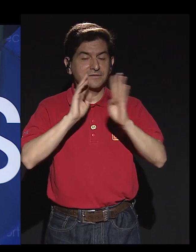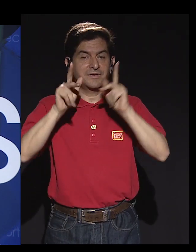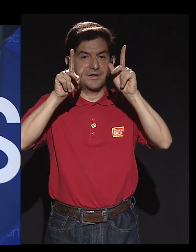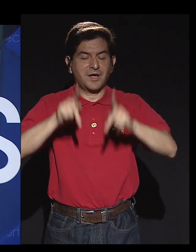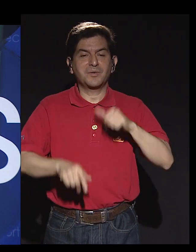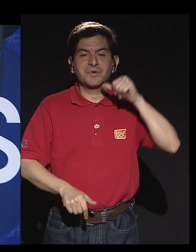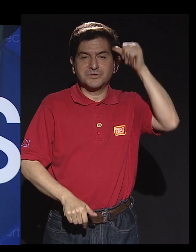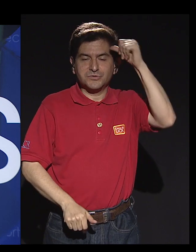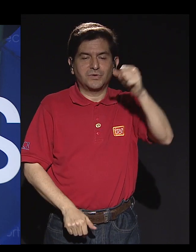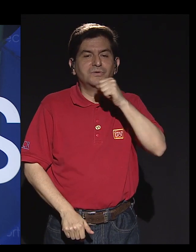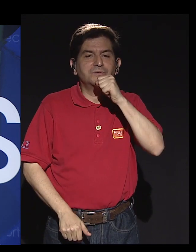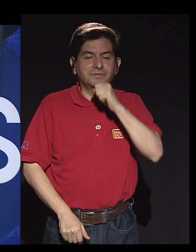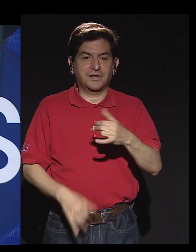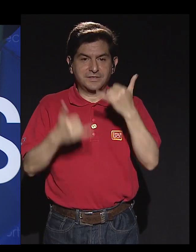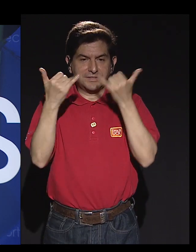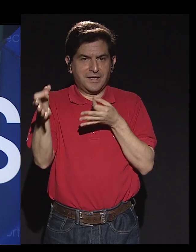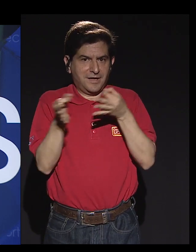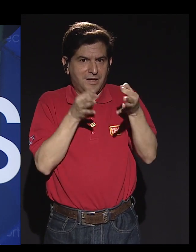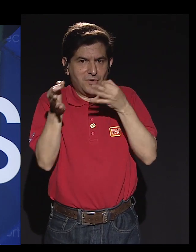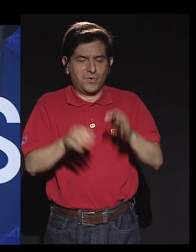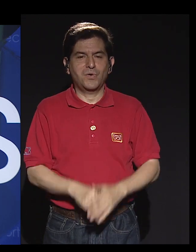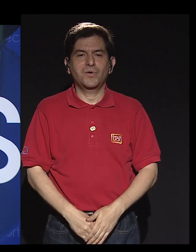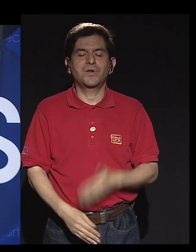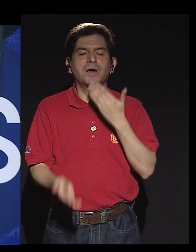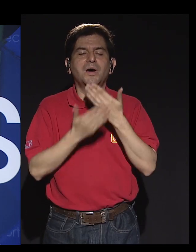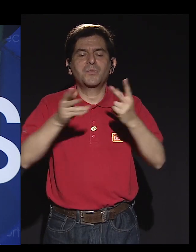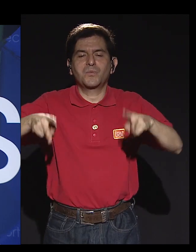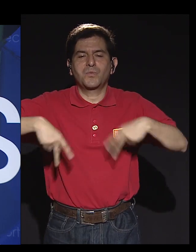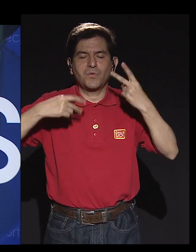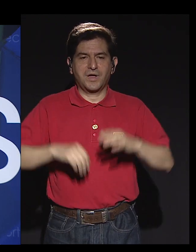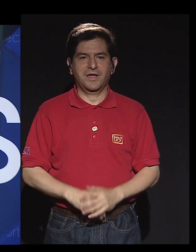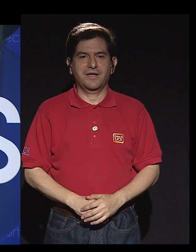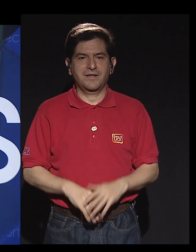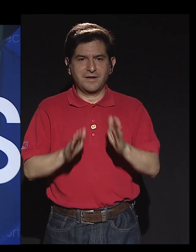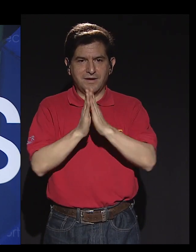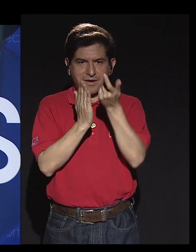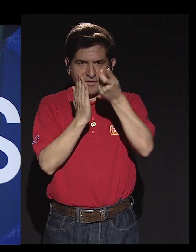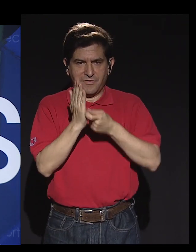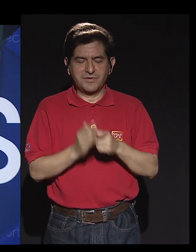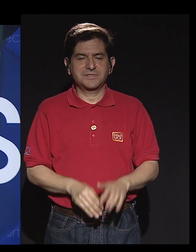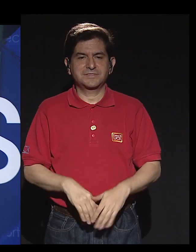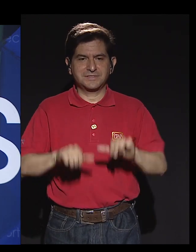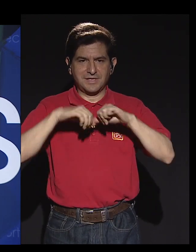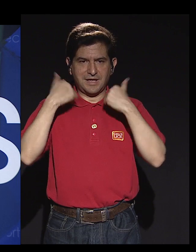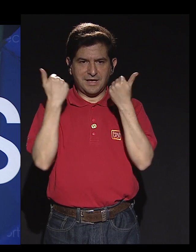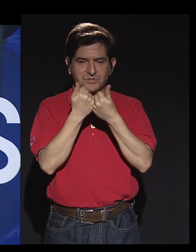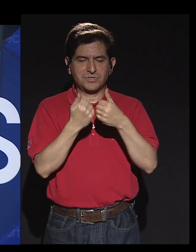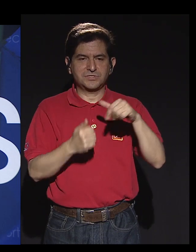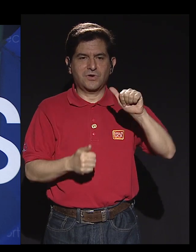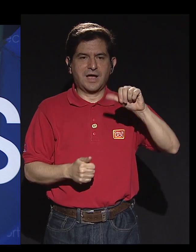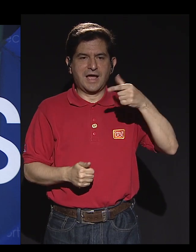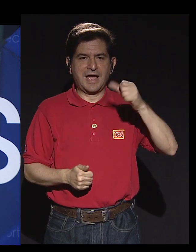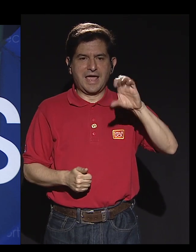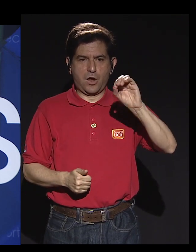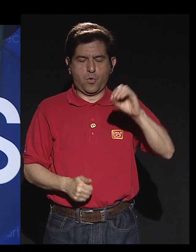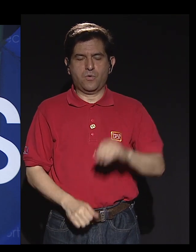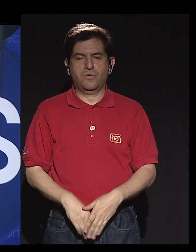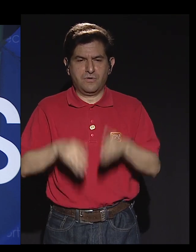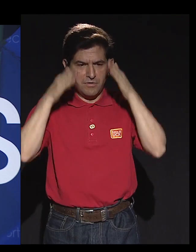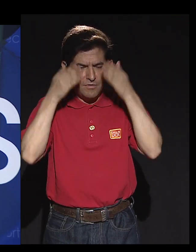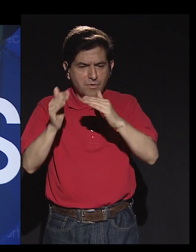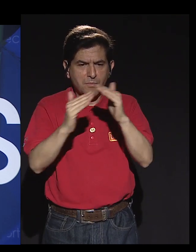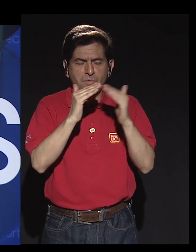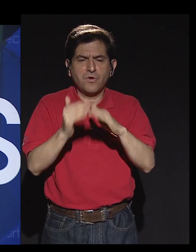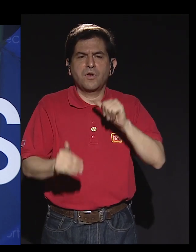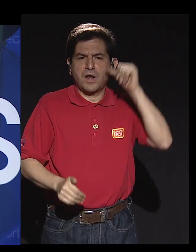hablándole a las personas adultas mayores. Ahora les contamos sobre Buena Vida, la revista de la Asociación Gerontológica Costarricense, AGECO. Enfocada